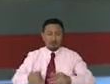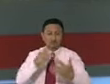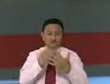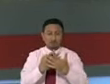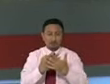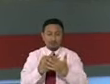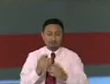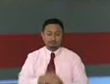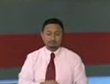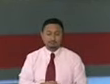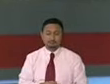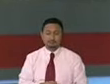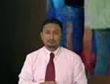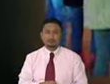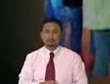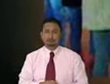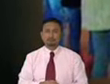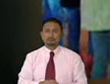La Tacunga.